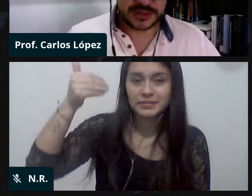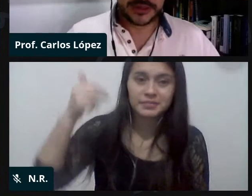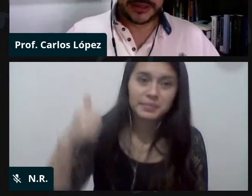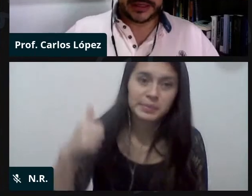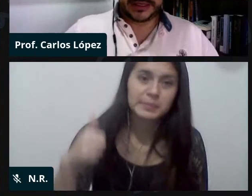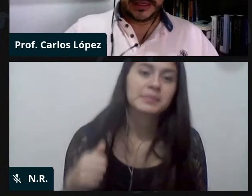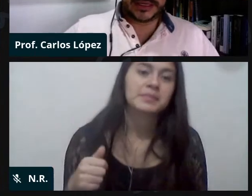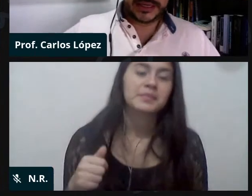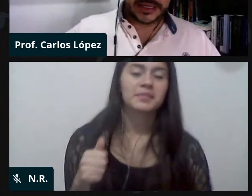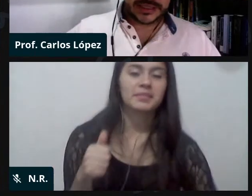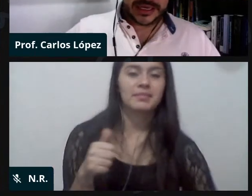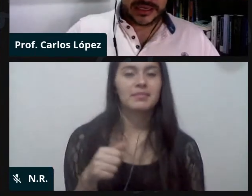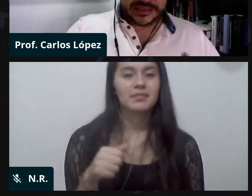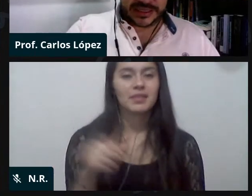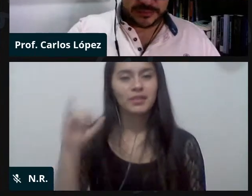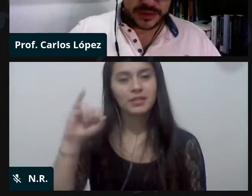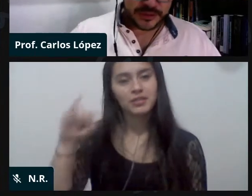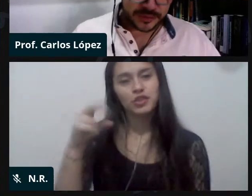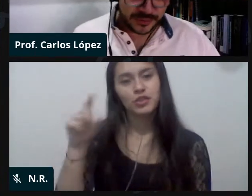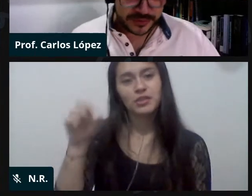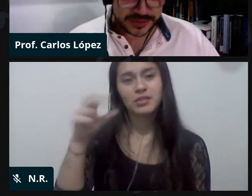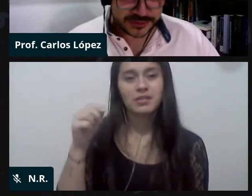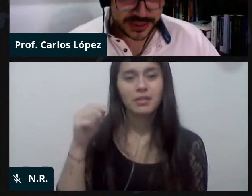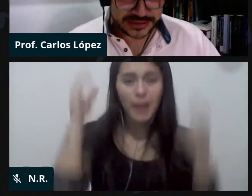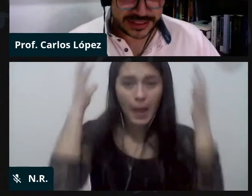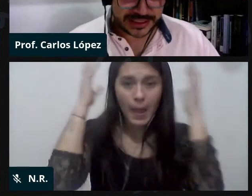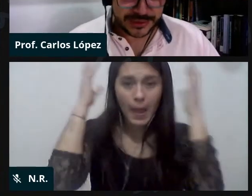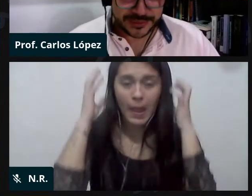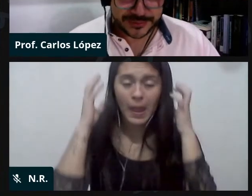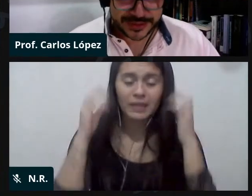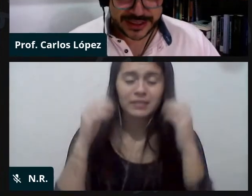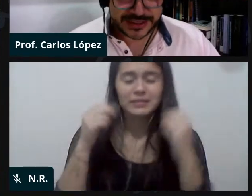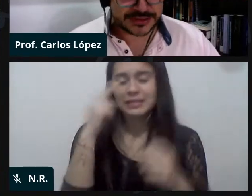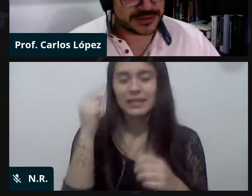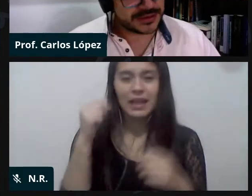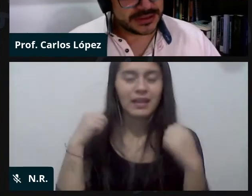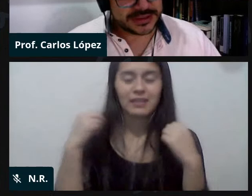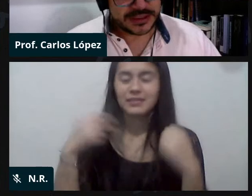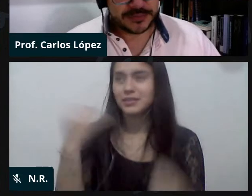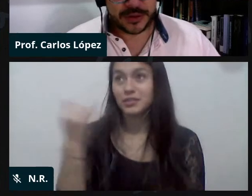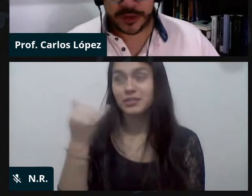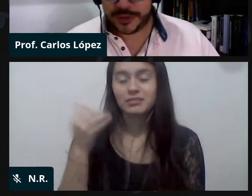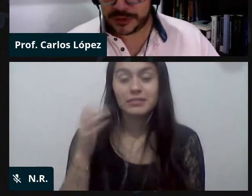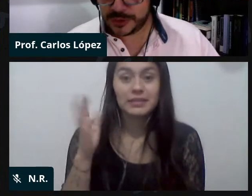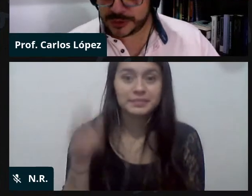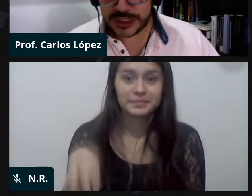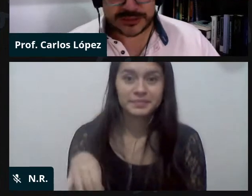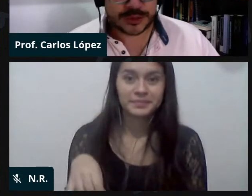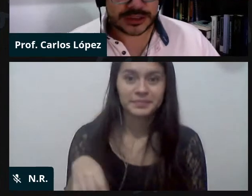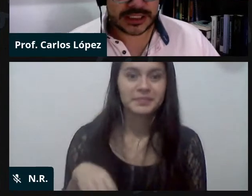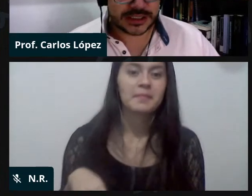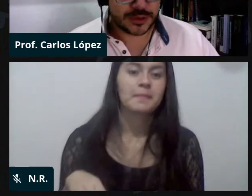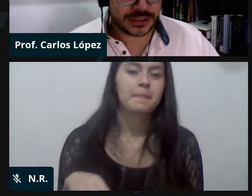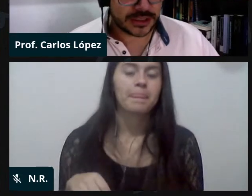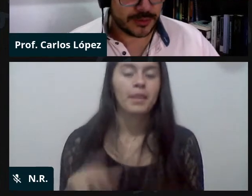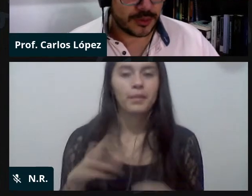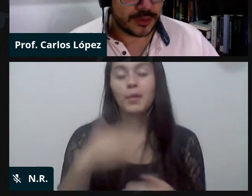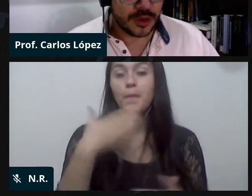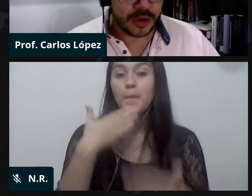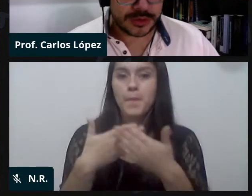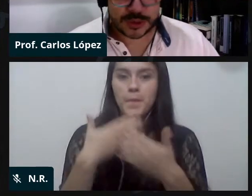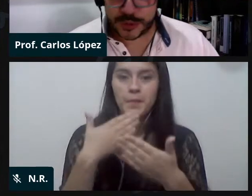crespos, Natalia tenía el pelo rojo, esto era terrible. Pero bueno, a todos ustedes, muchas gracias.